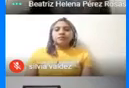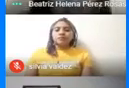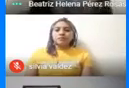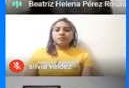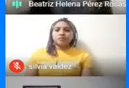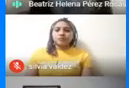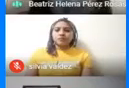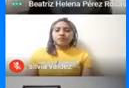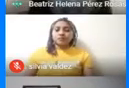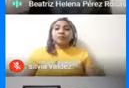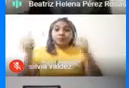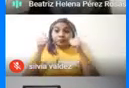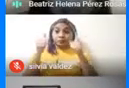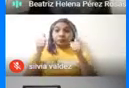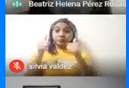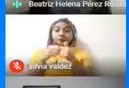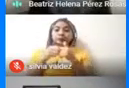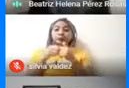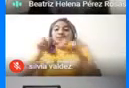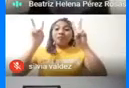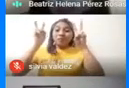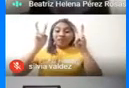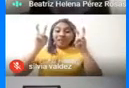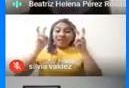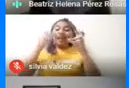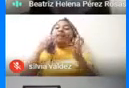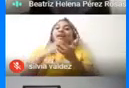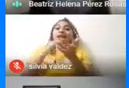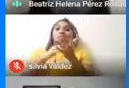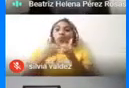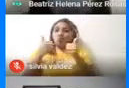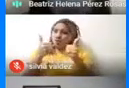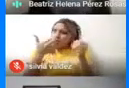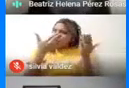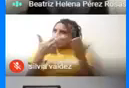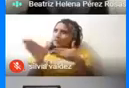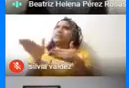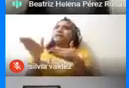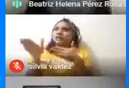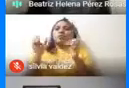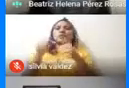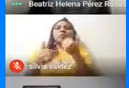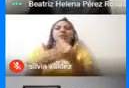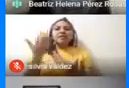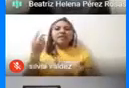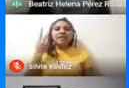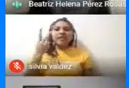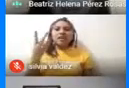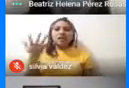Bueno, en temas como ejemplos de buena planificación, puede uno empezarse a ver,